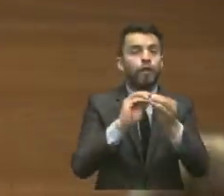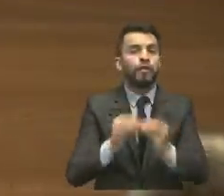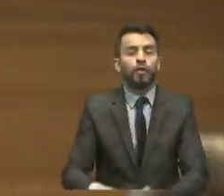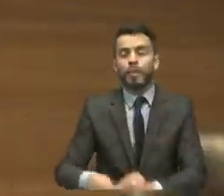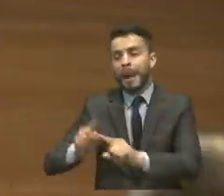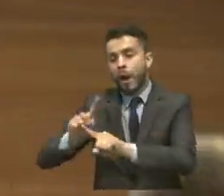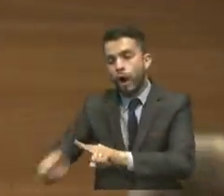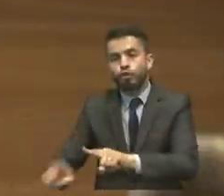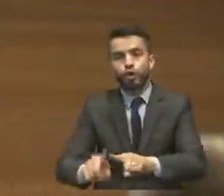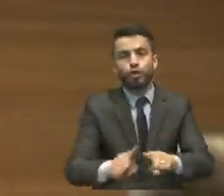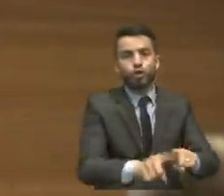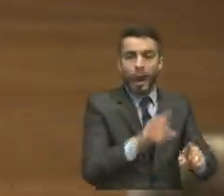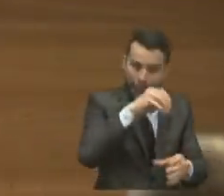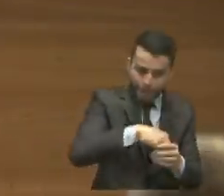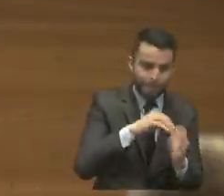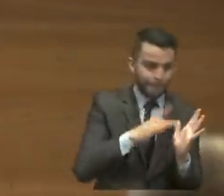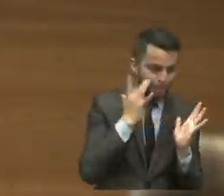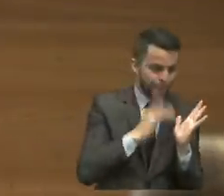prevé el diseño.